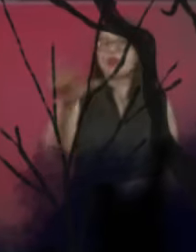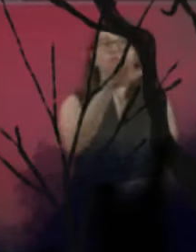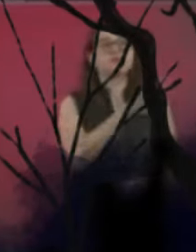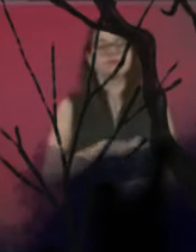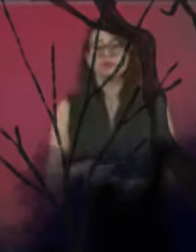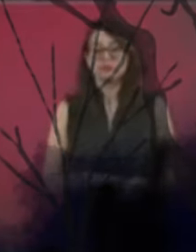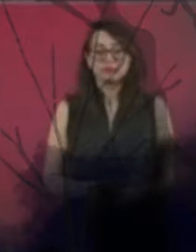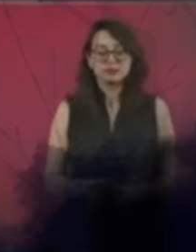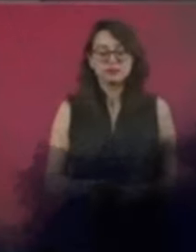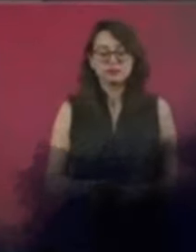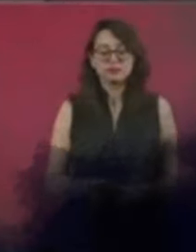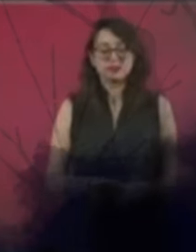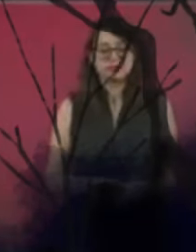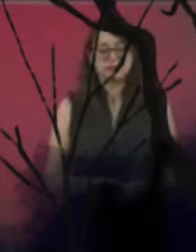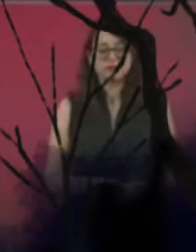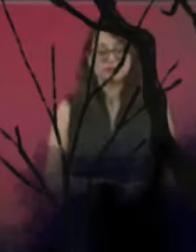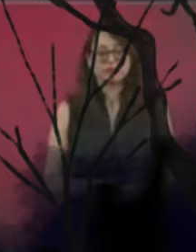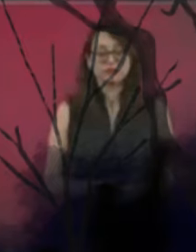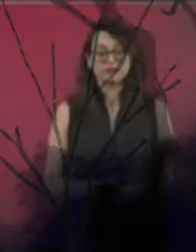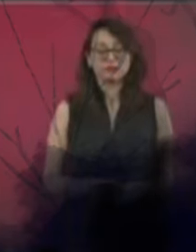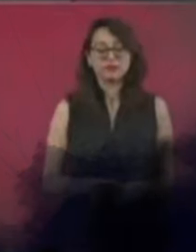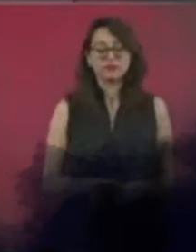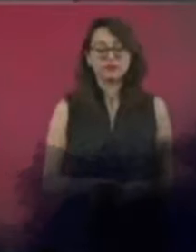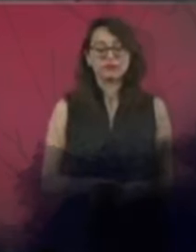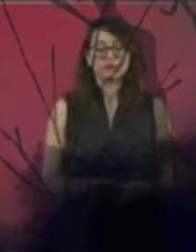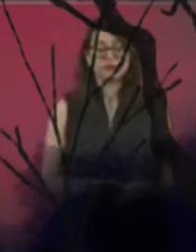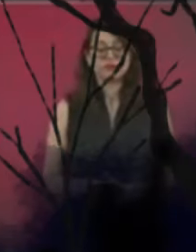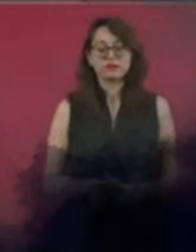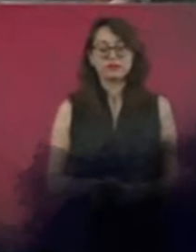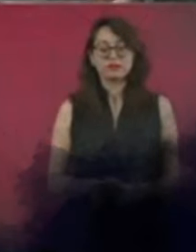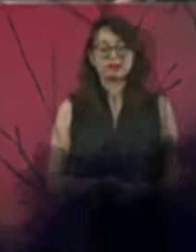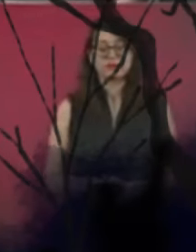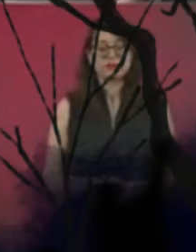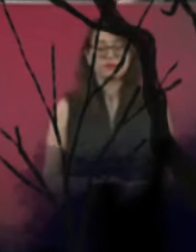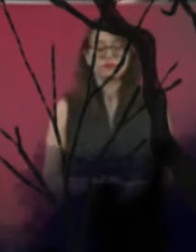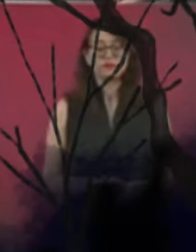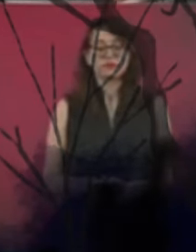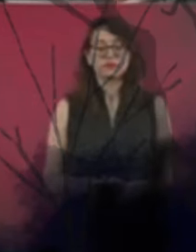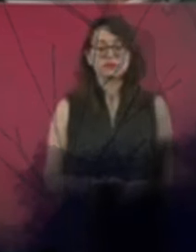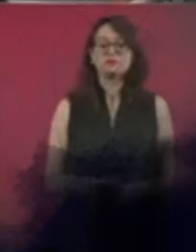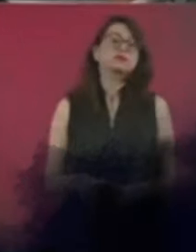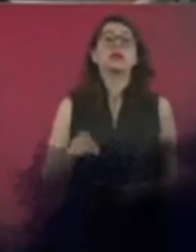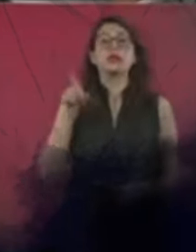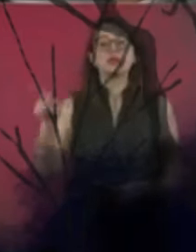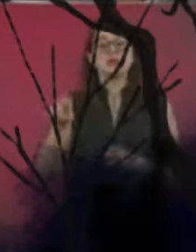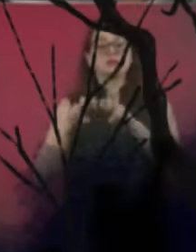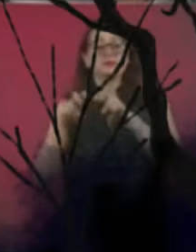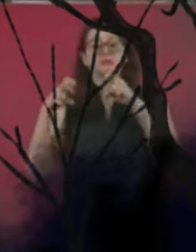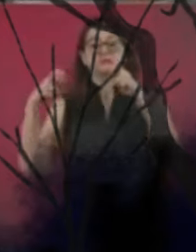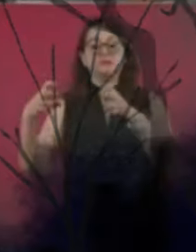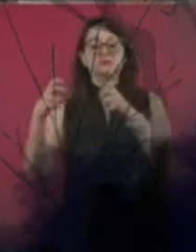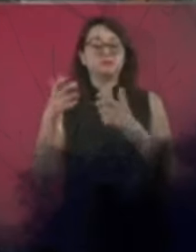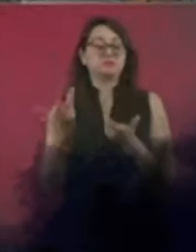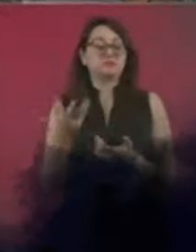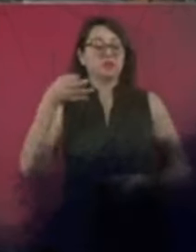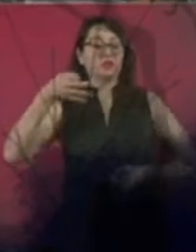jueces. Aquello de que las fiscalías también son verdaderamente ineptas y muy corruptas, eso no. Por ahora